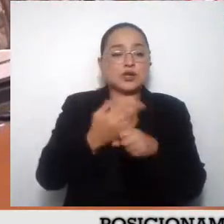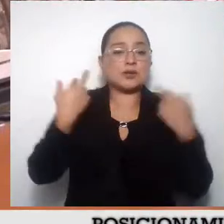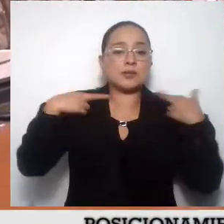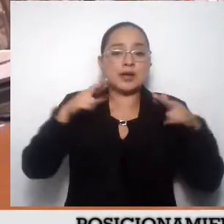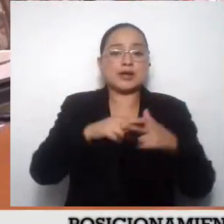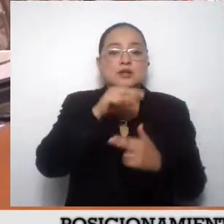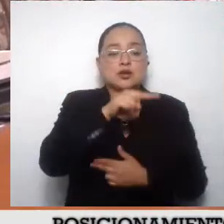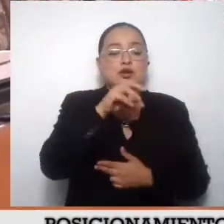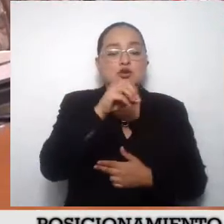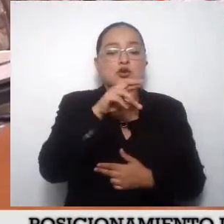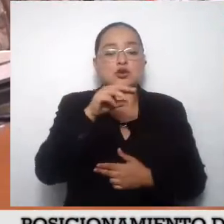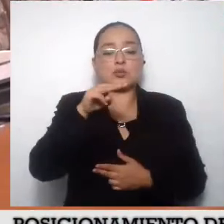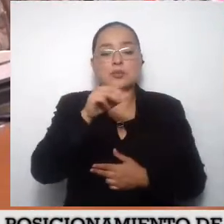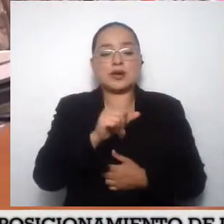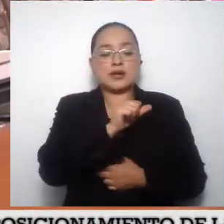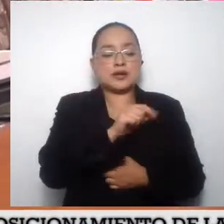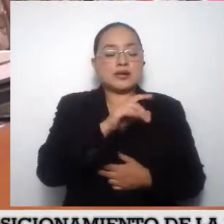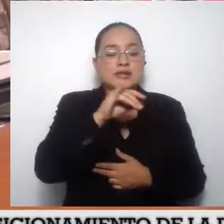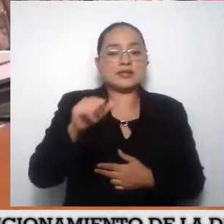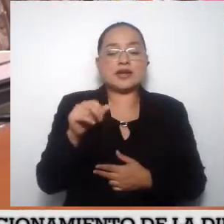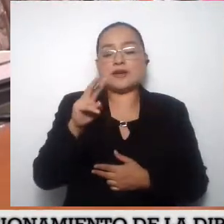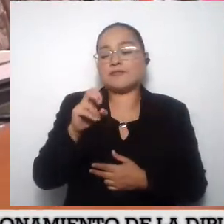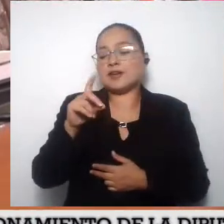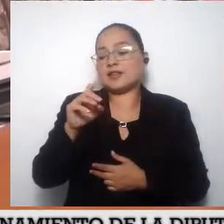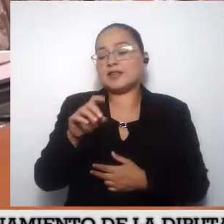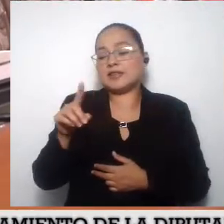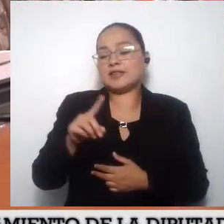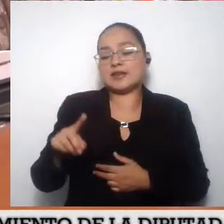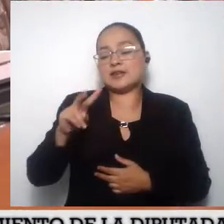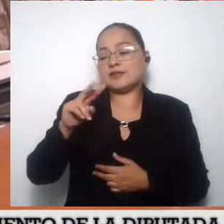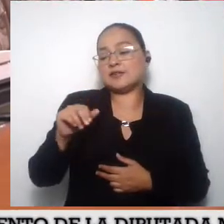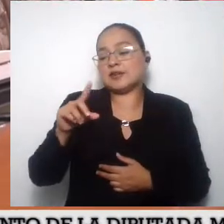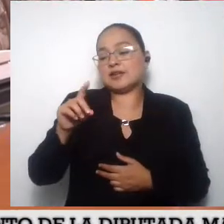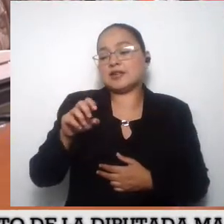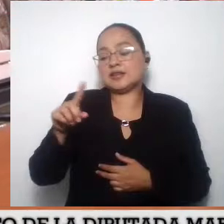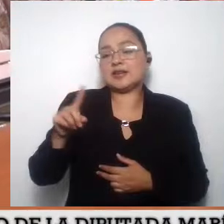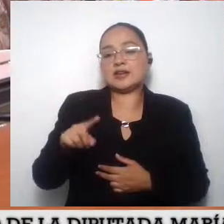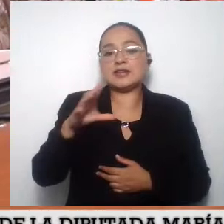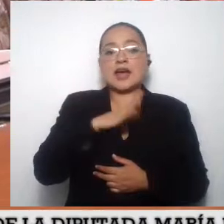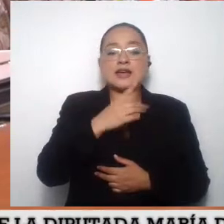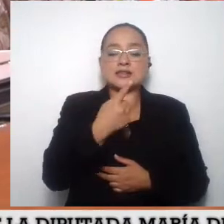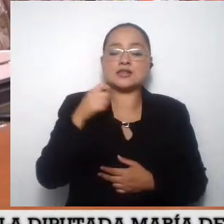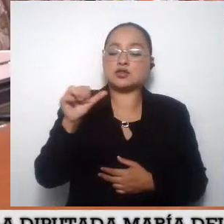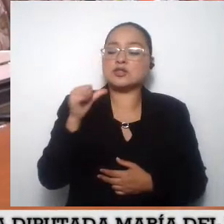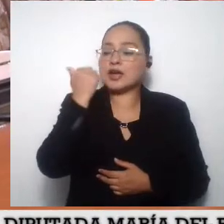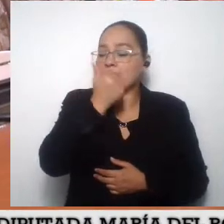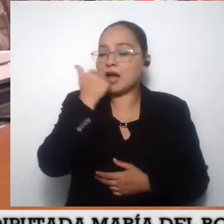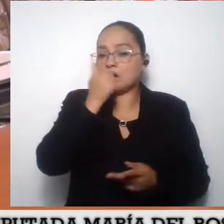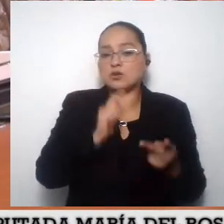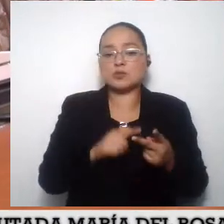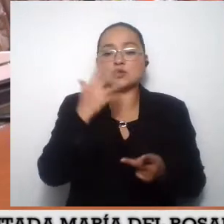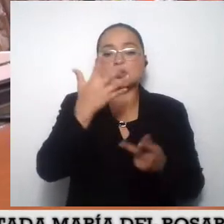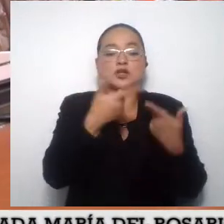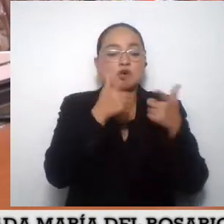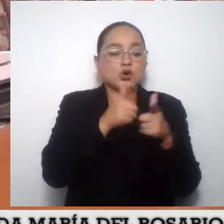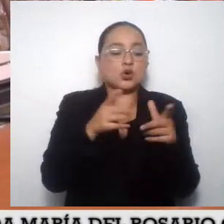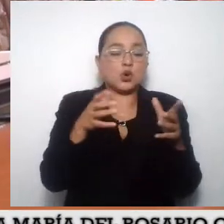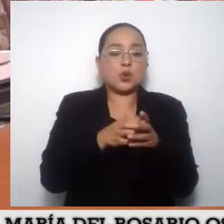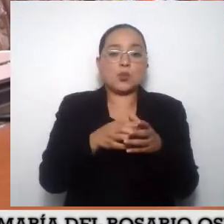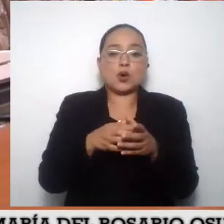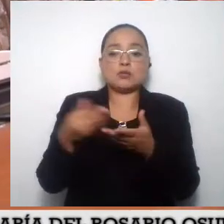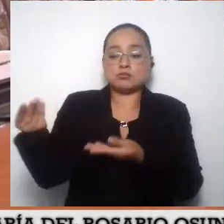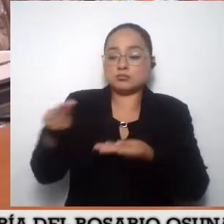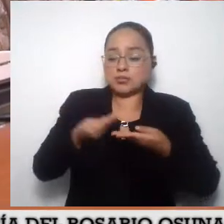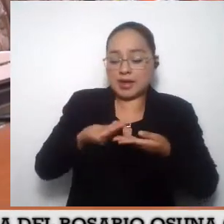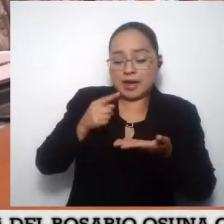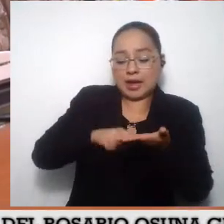Normalicia Valdés Valdés. Cuenta con 116 alumnos, 5 grupos, y me plasmó la necesidad